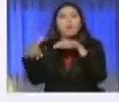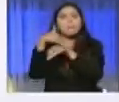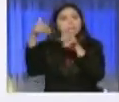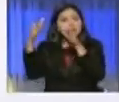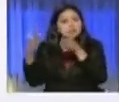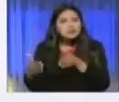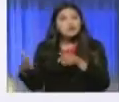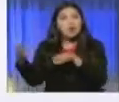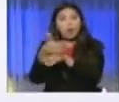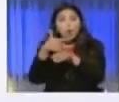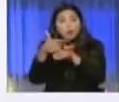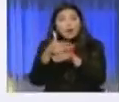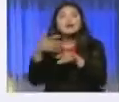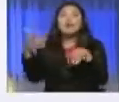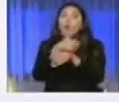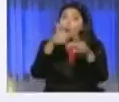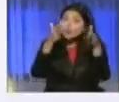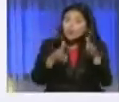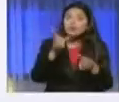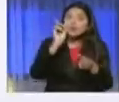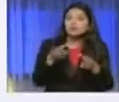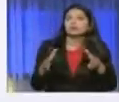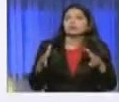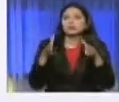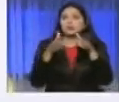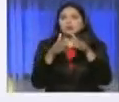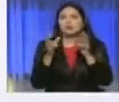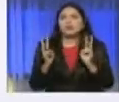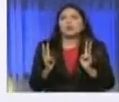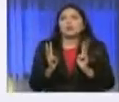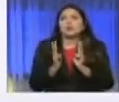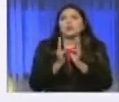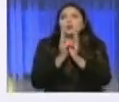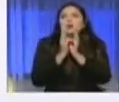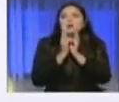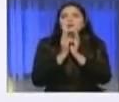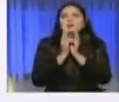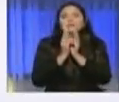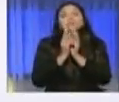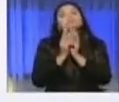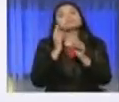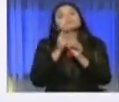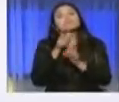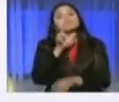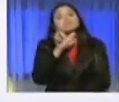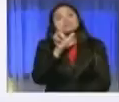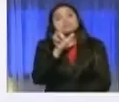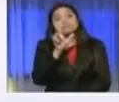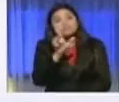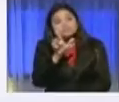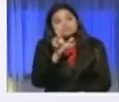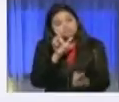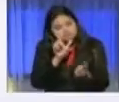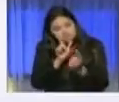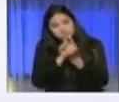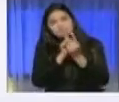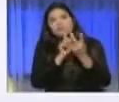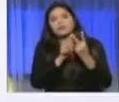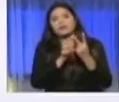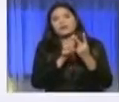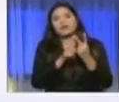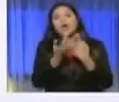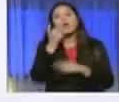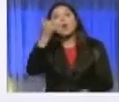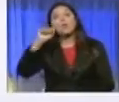gobierno, con gobernadores, gobernadoras, con el Partido Socialista Unido de Venezuela, con el Partido Comunista